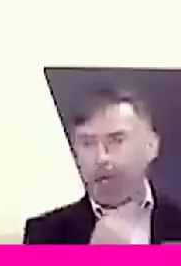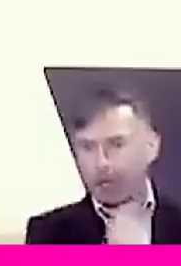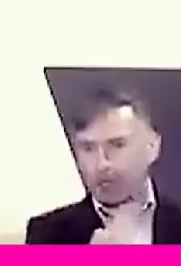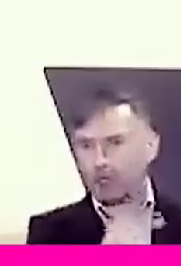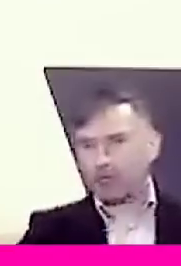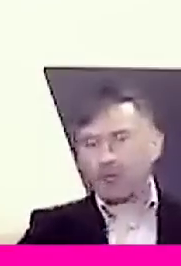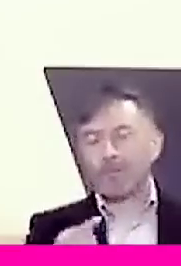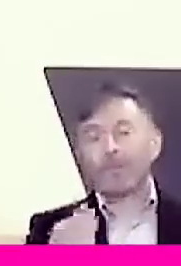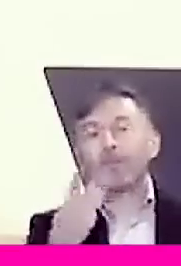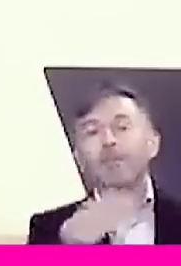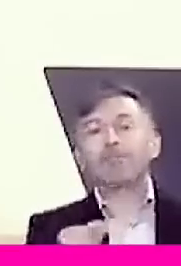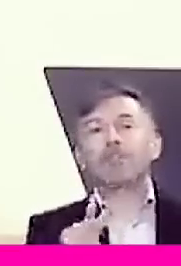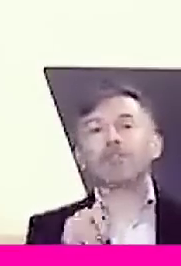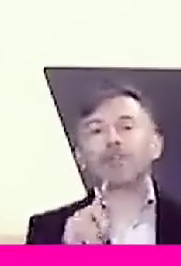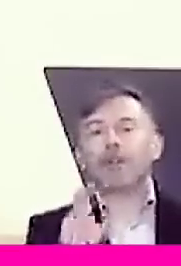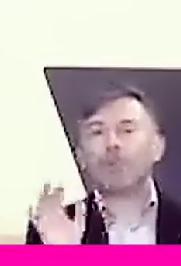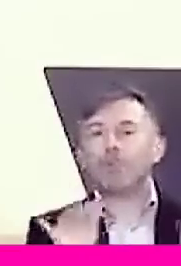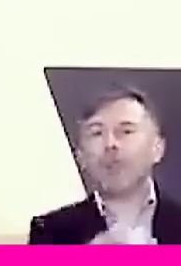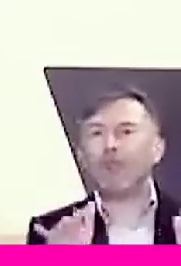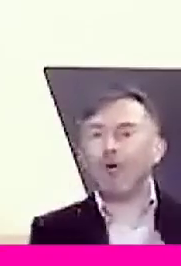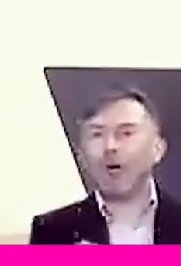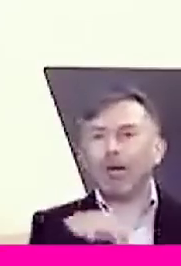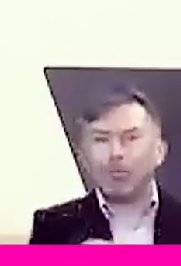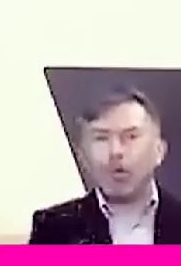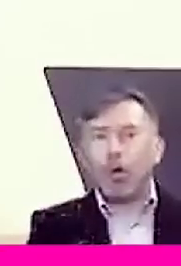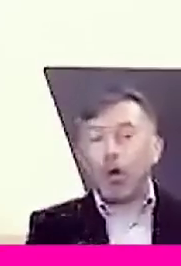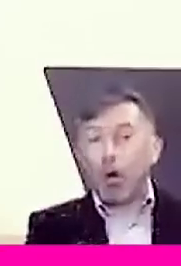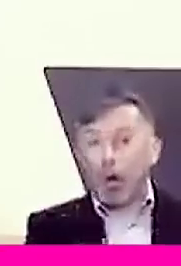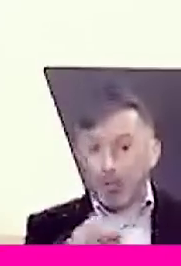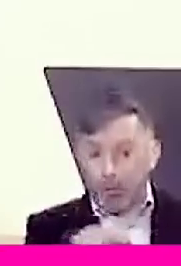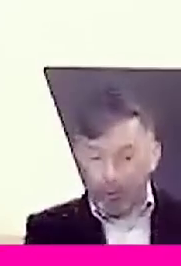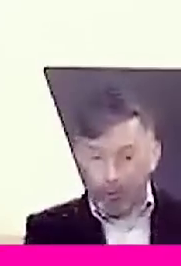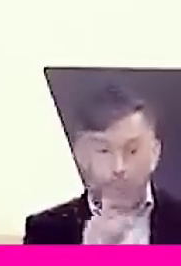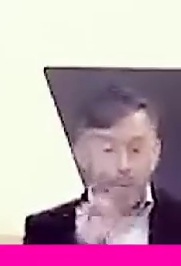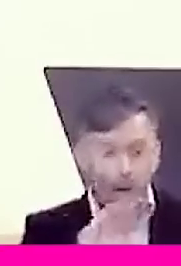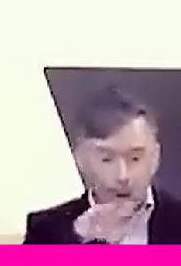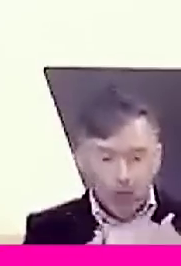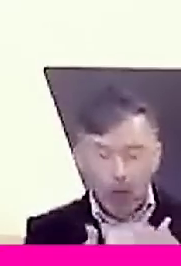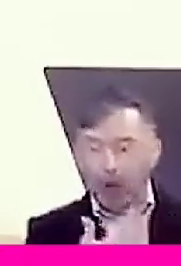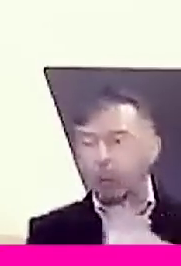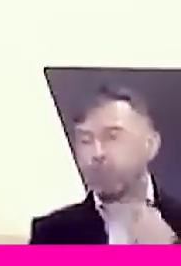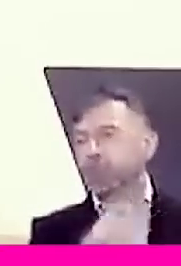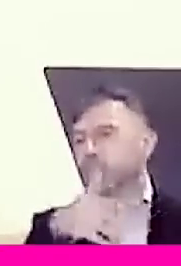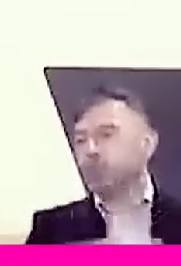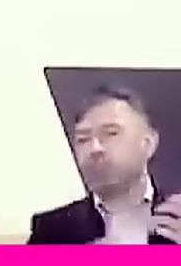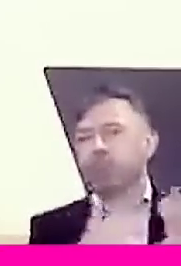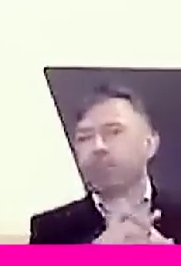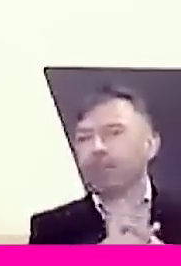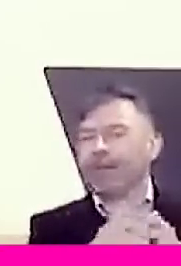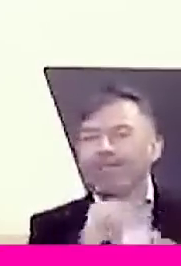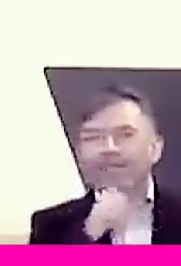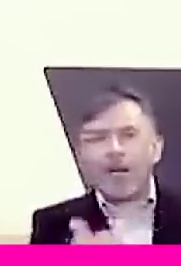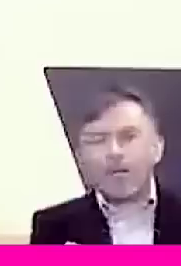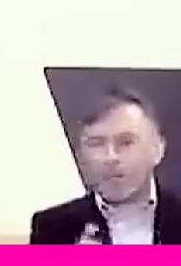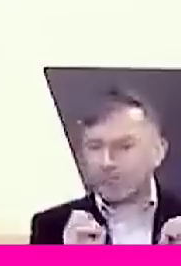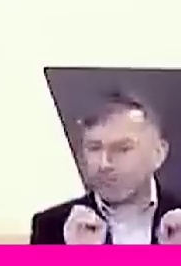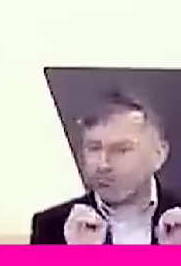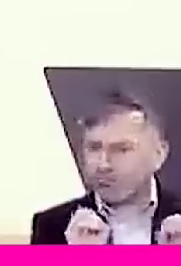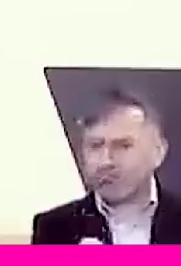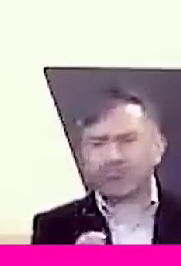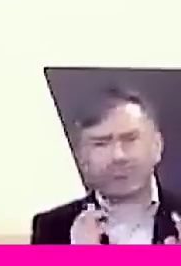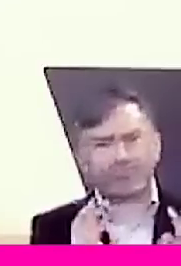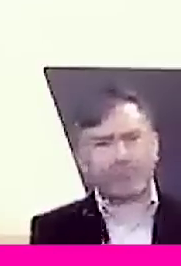330 elecciones con ningún conflicto postelectoral y el más amplio nivel de alternancia en cargos de elección Popular